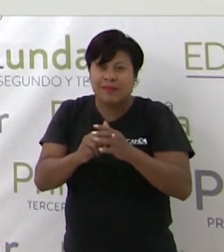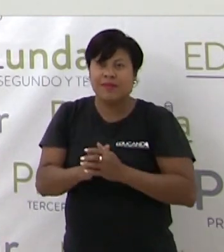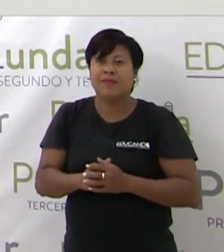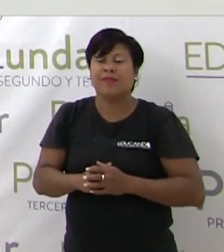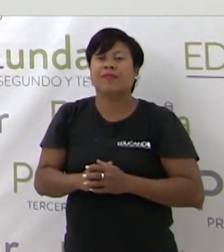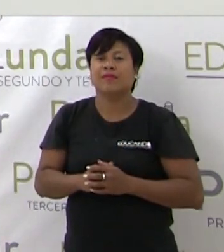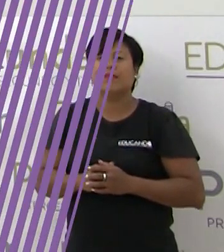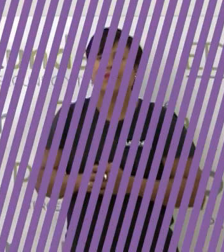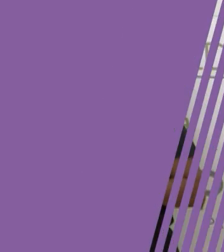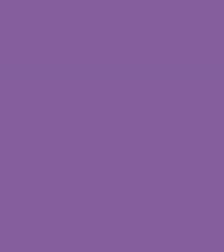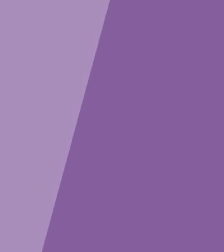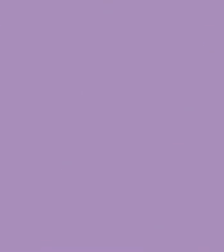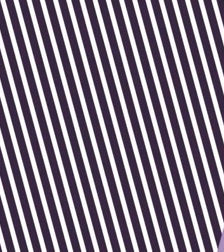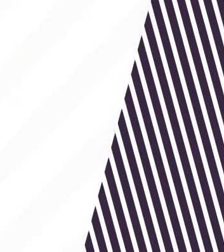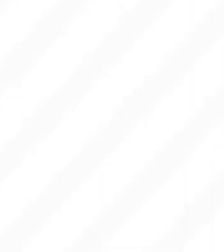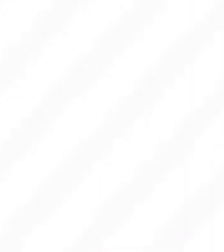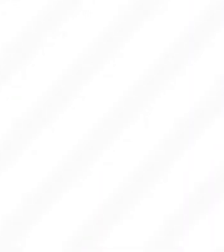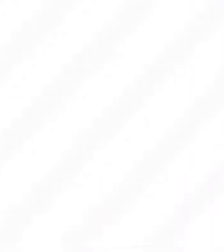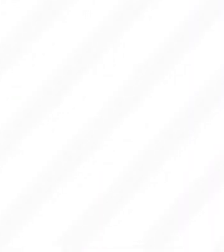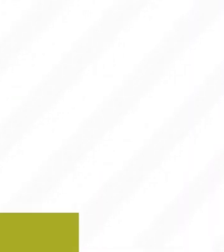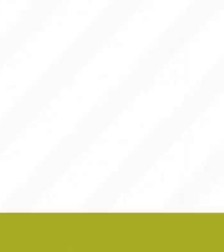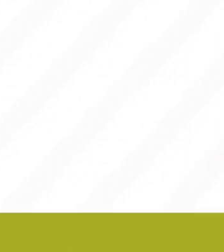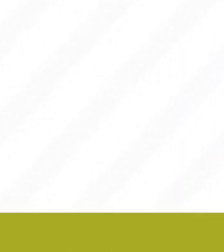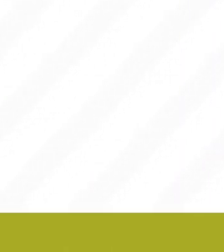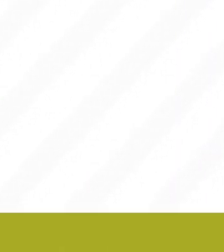bastante en este otro punto.